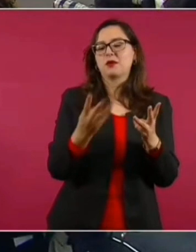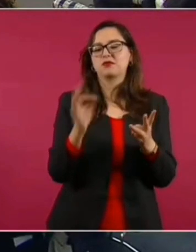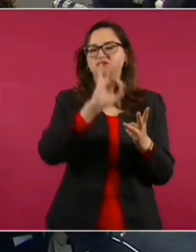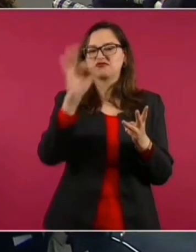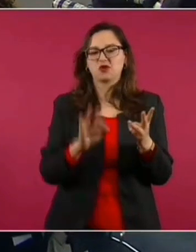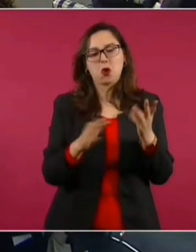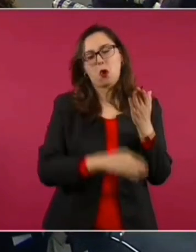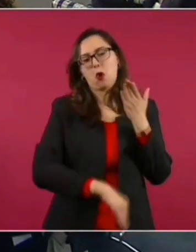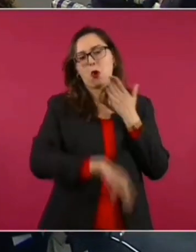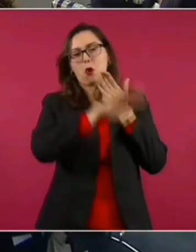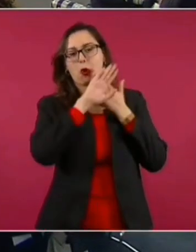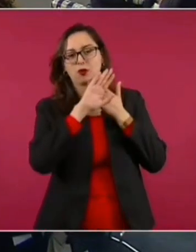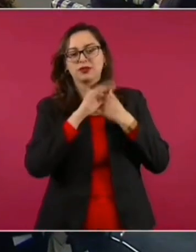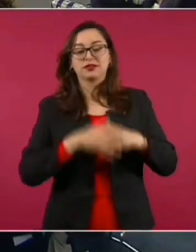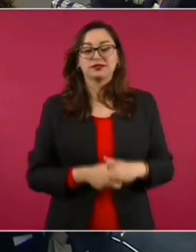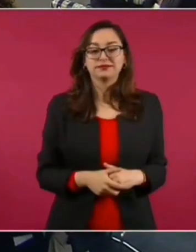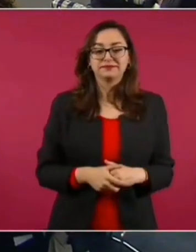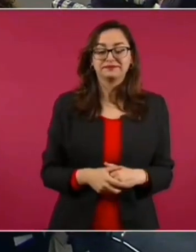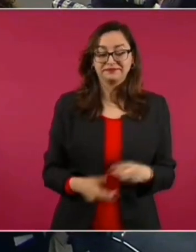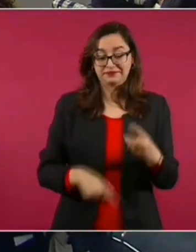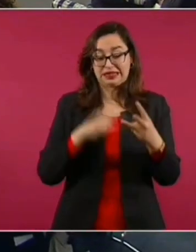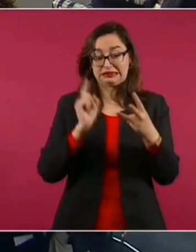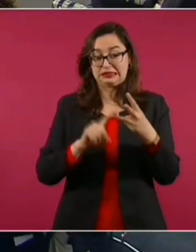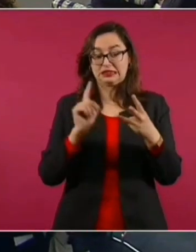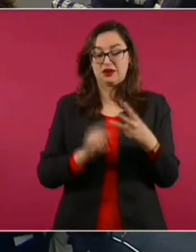Luego Australia,